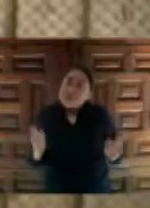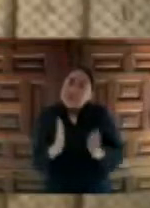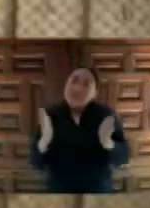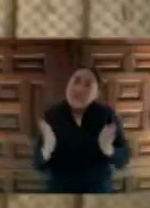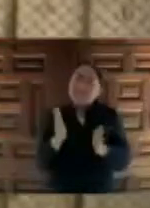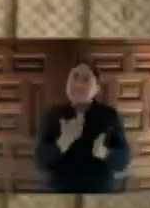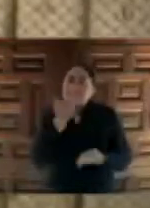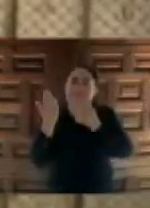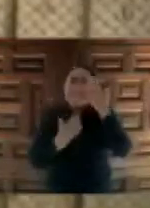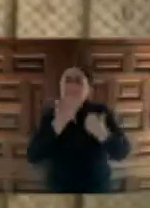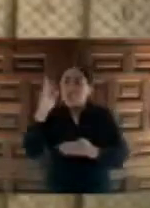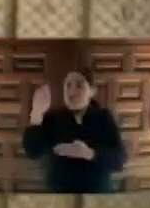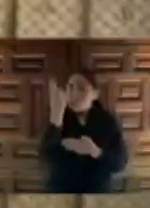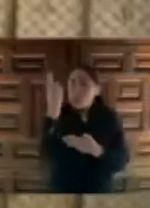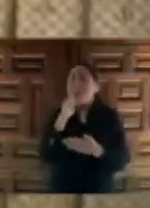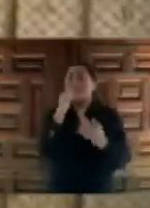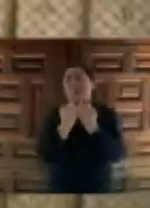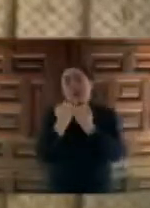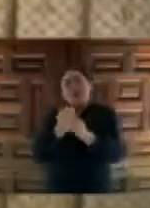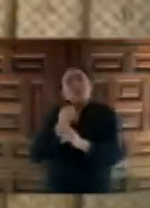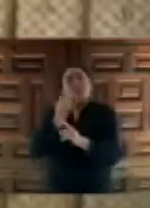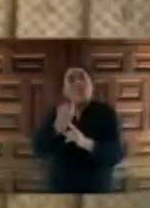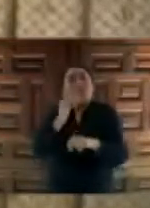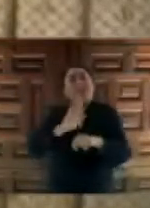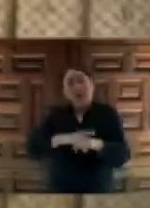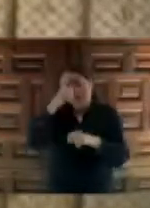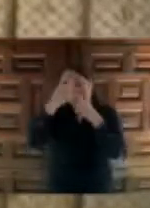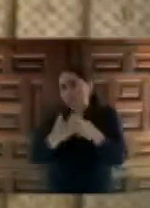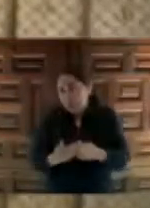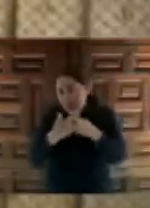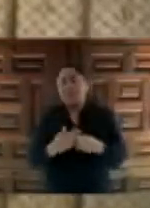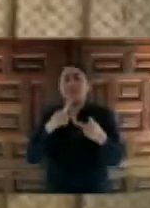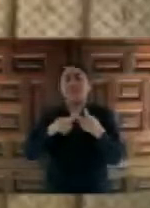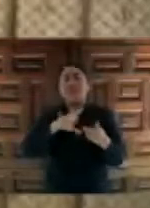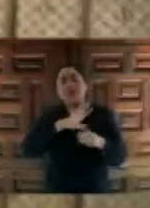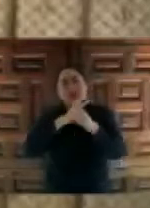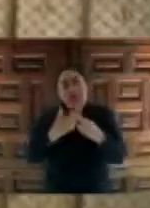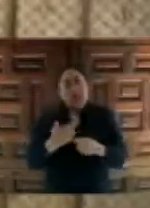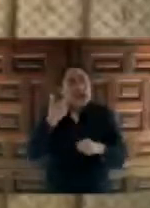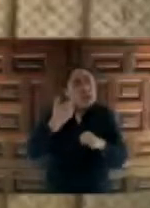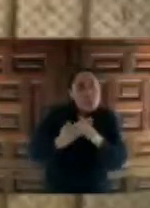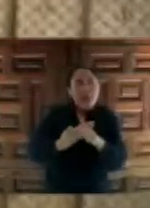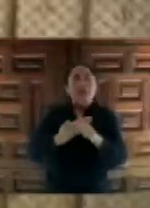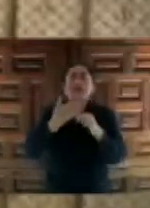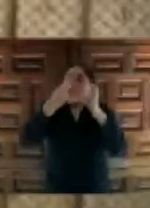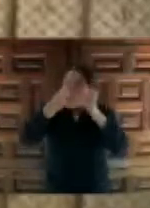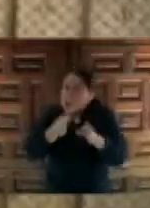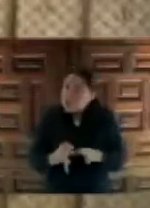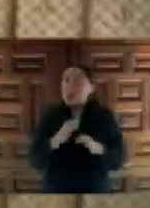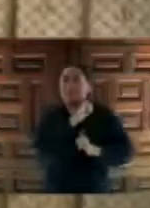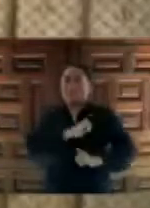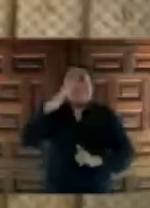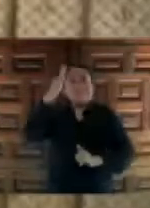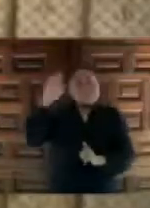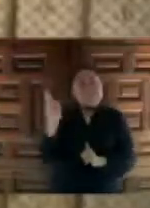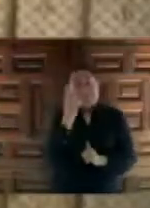de la educación superior y dotarla de mayor capacidad, responsabilidad, credibilidad y liderazgo, por